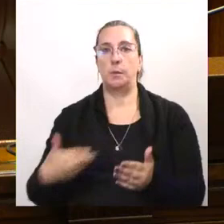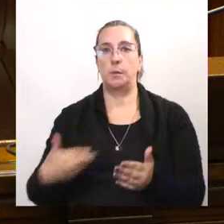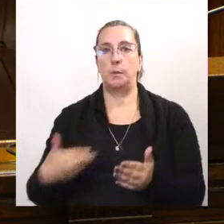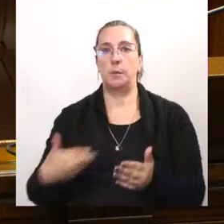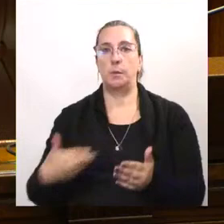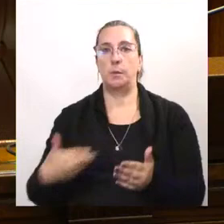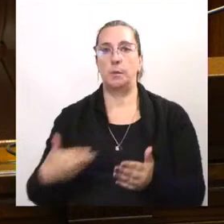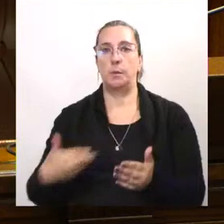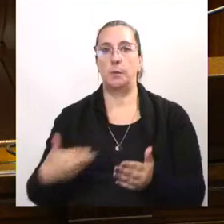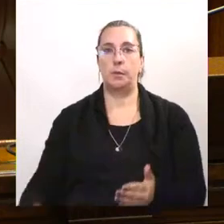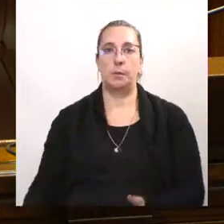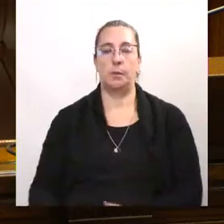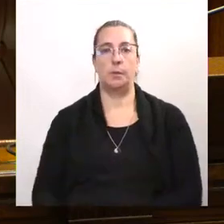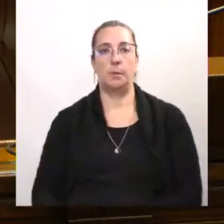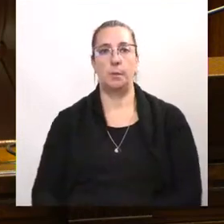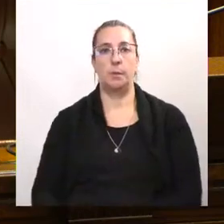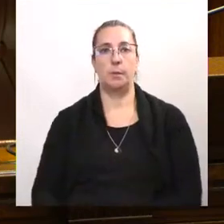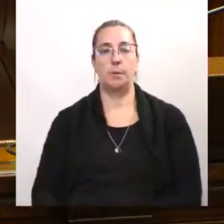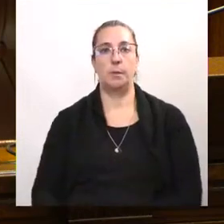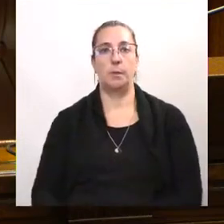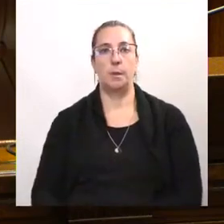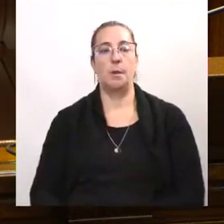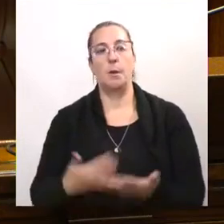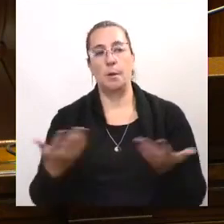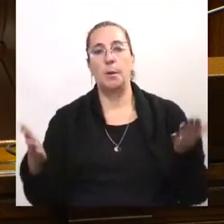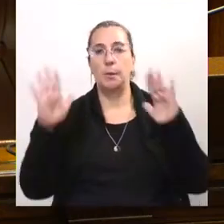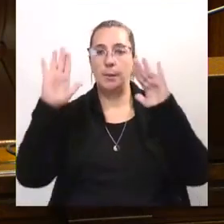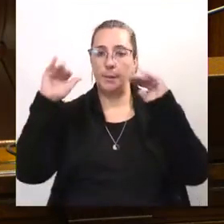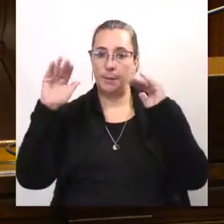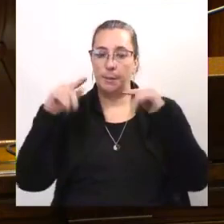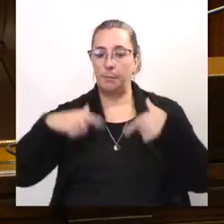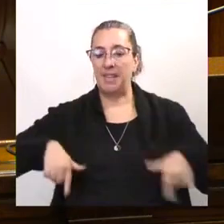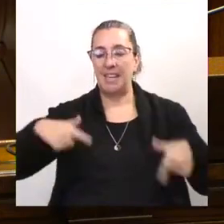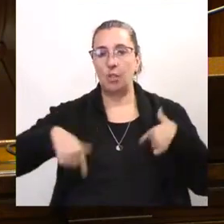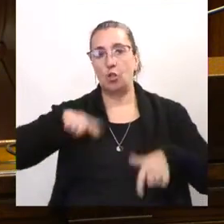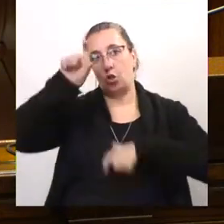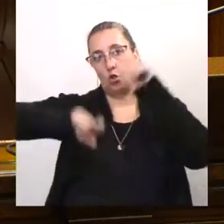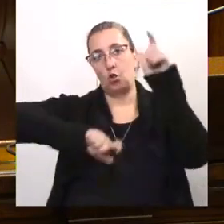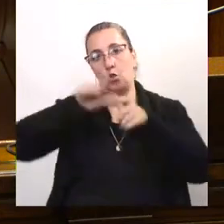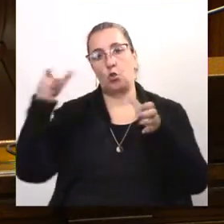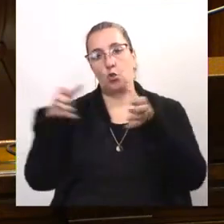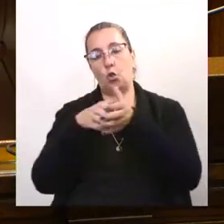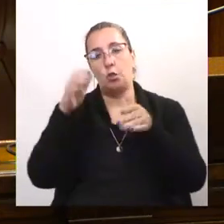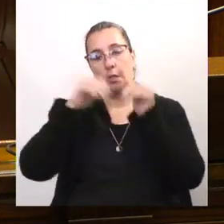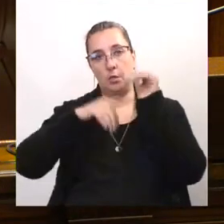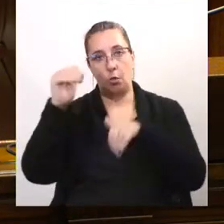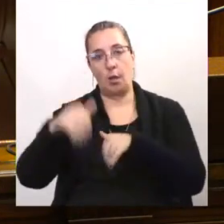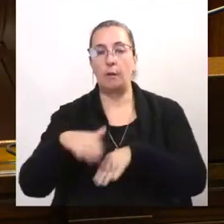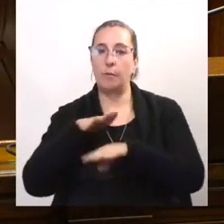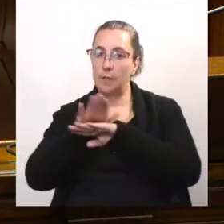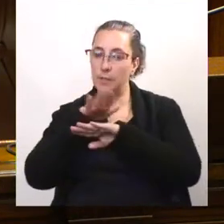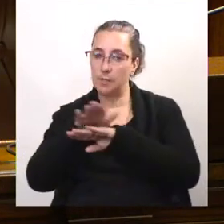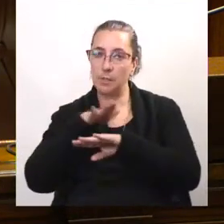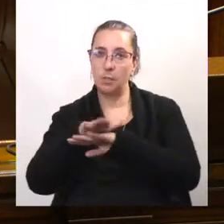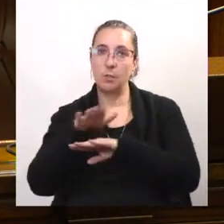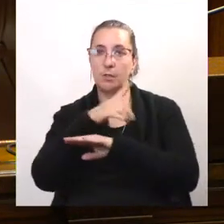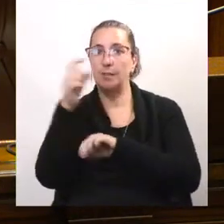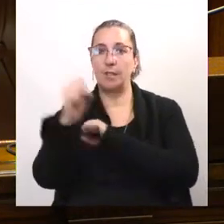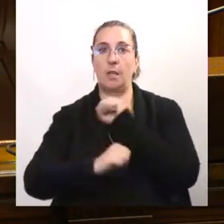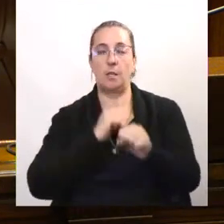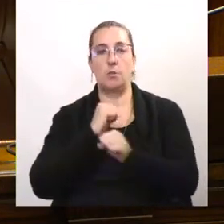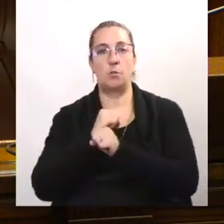Muchas gracias, presidente. Bueno, saludo a los ministros de la Corte Electoral. Felicito por los 100